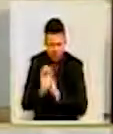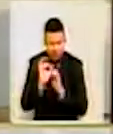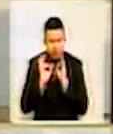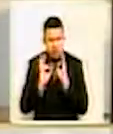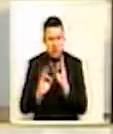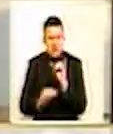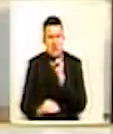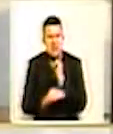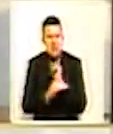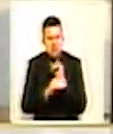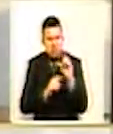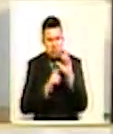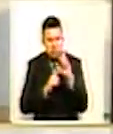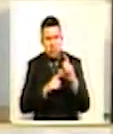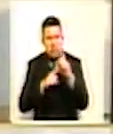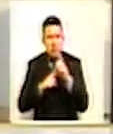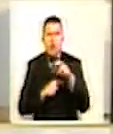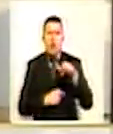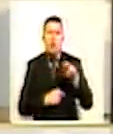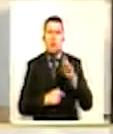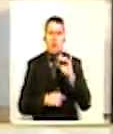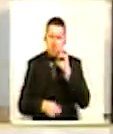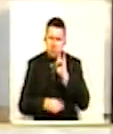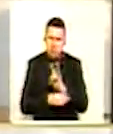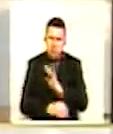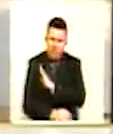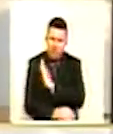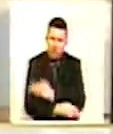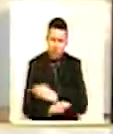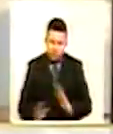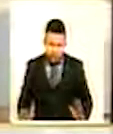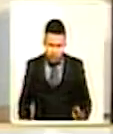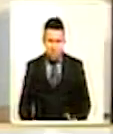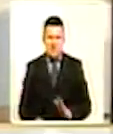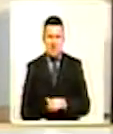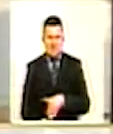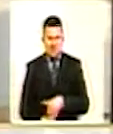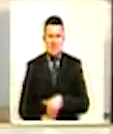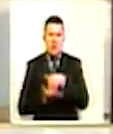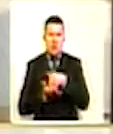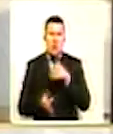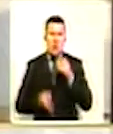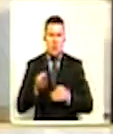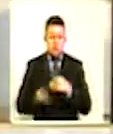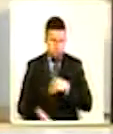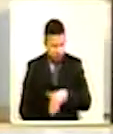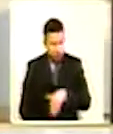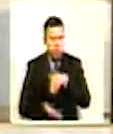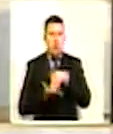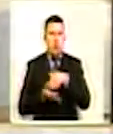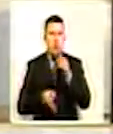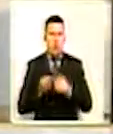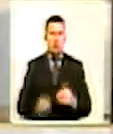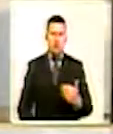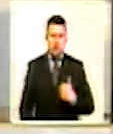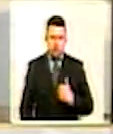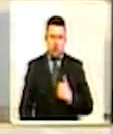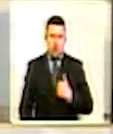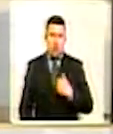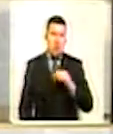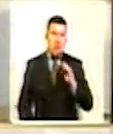institucionalidad, de una institucionalidad fortalecida, sobre todo en el sector justicia. Ser